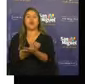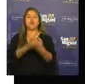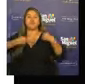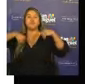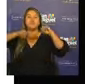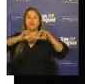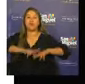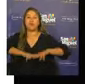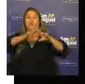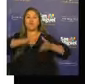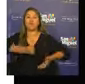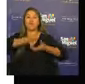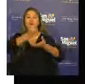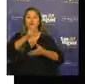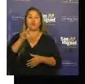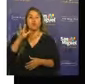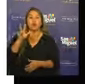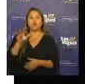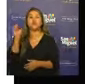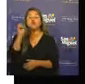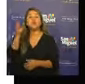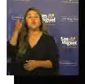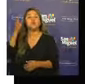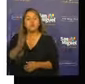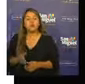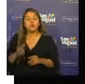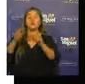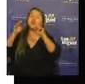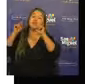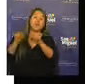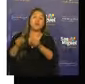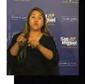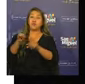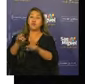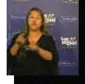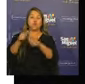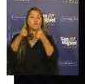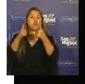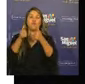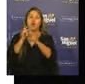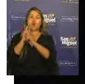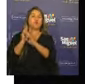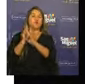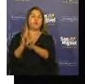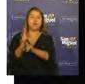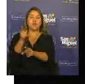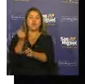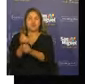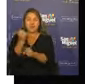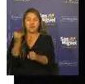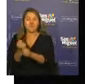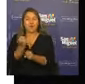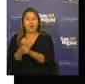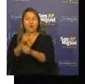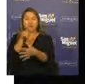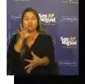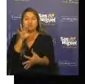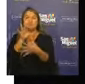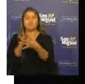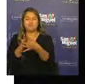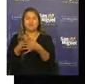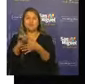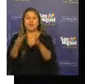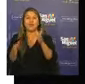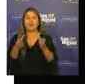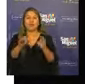el fondo del 8%. Eso es solo fruto del trabajo mancomunado